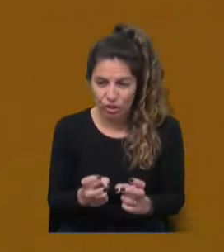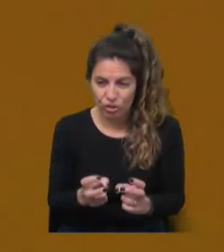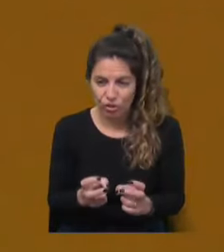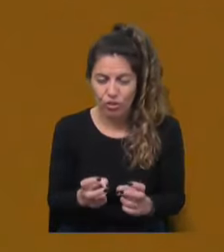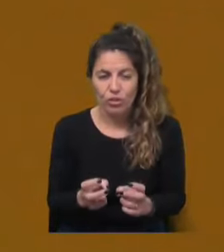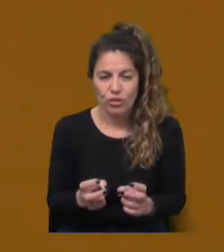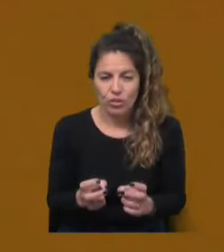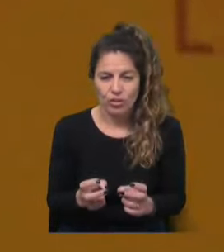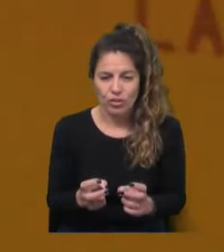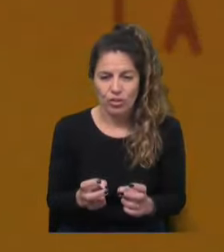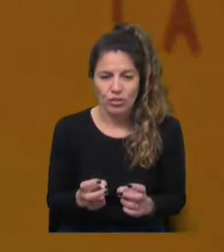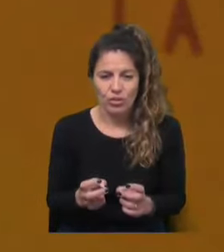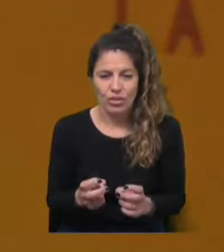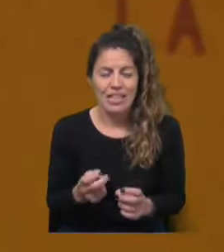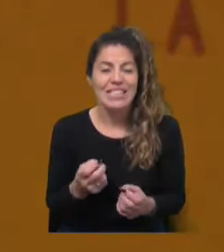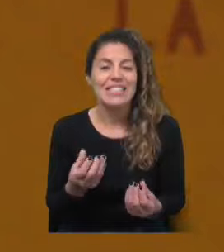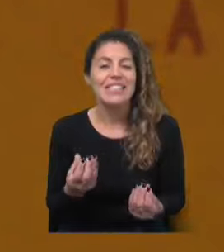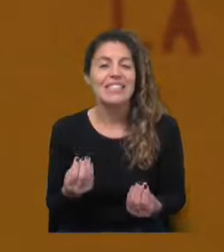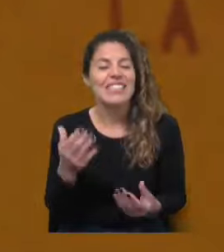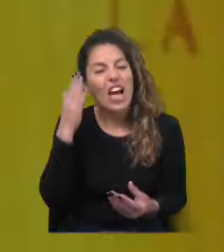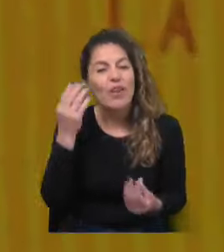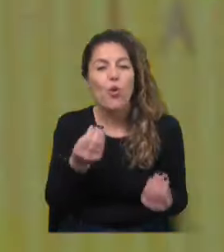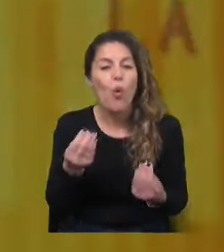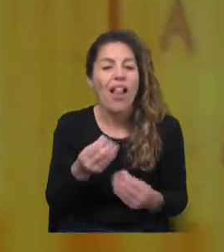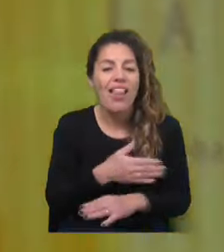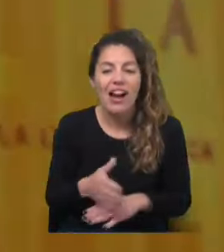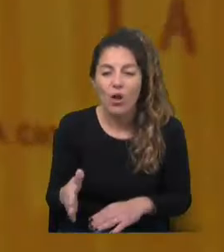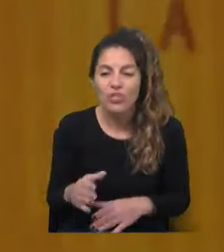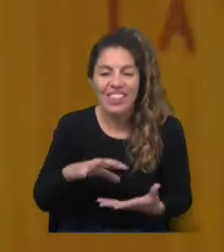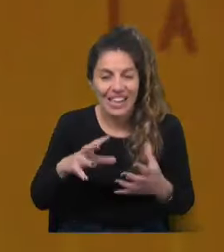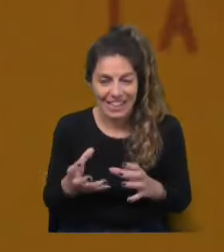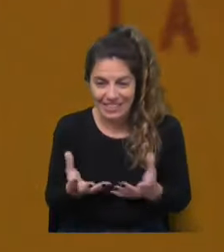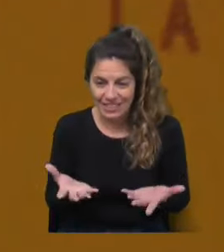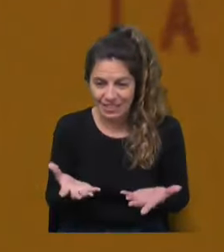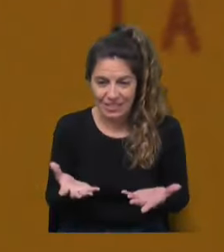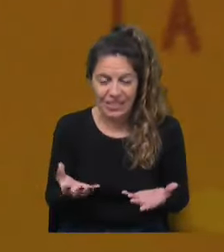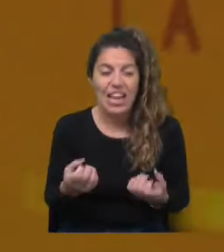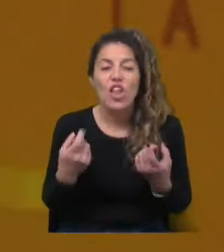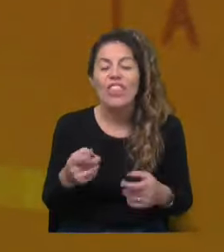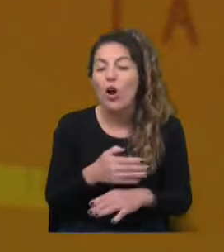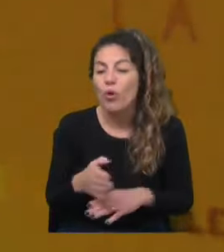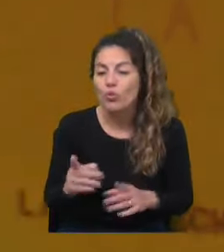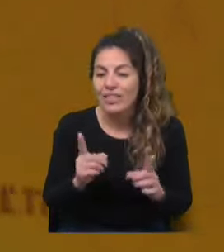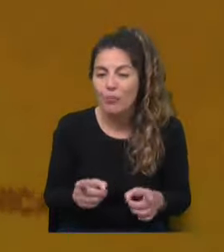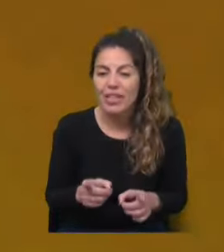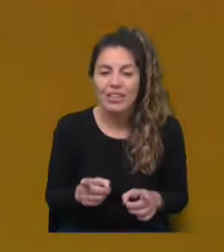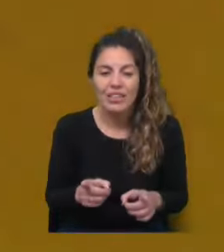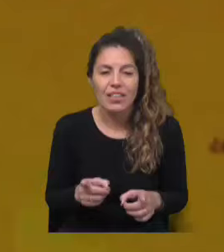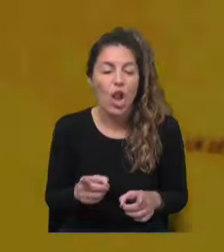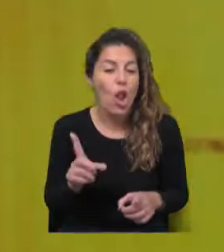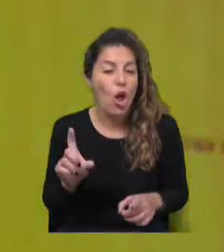la, saber cuáles eran las causas de la crisis de la caja. Porque eso también iba a dar como consecuencia